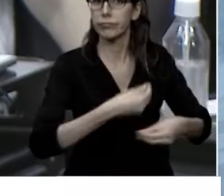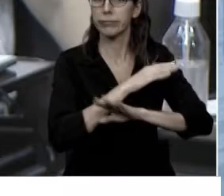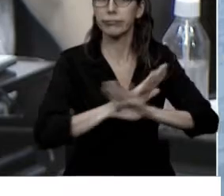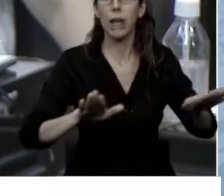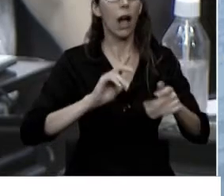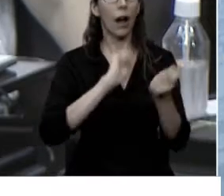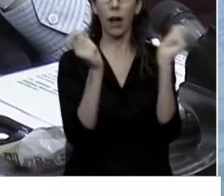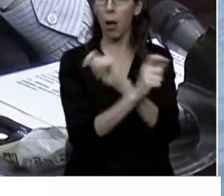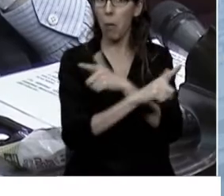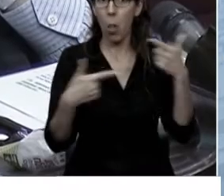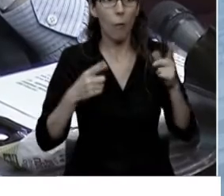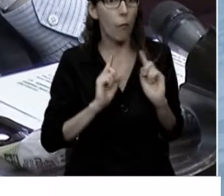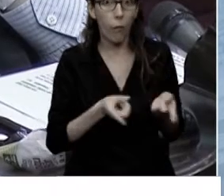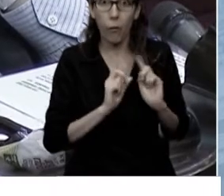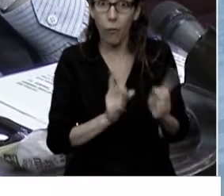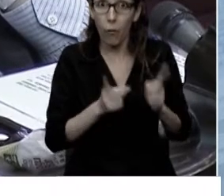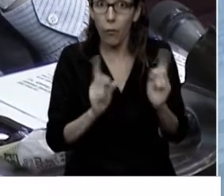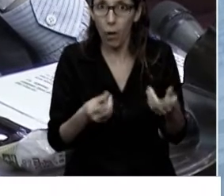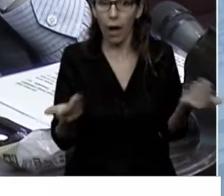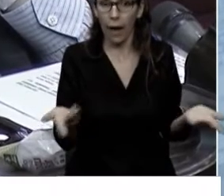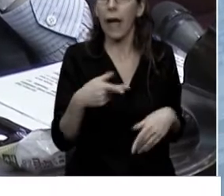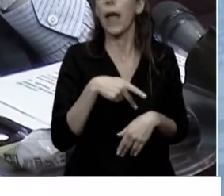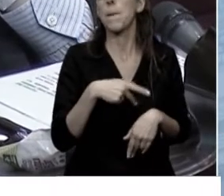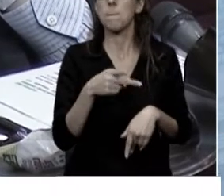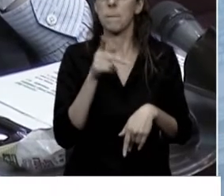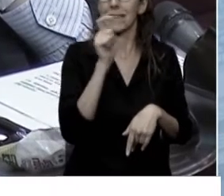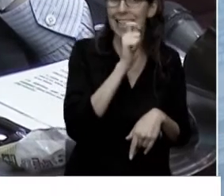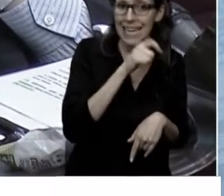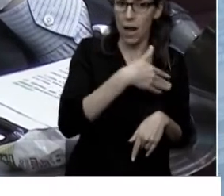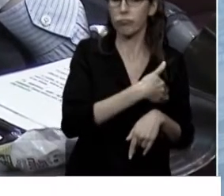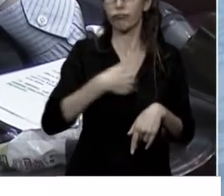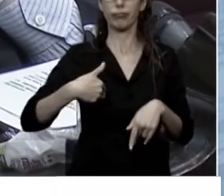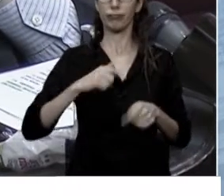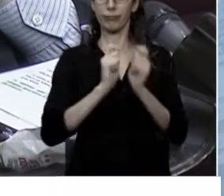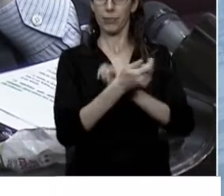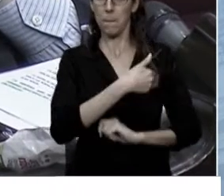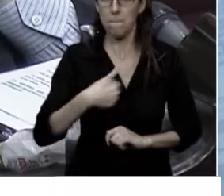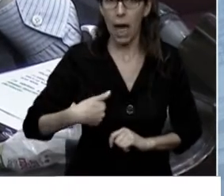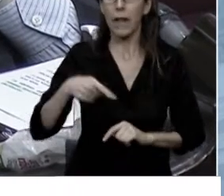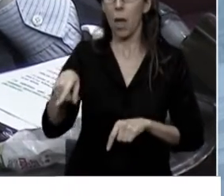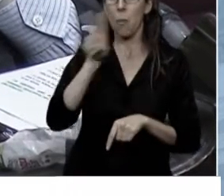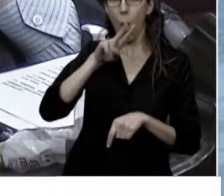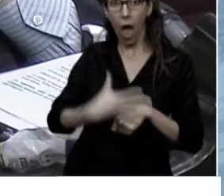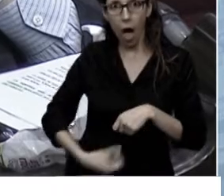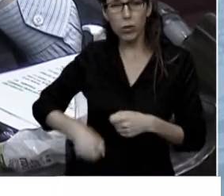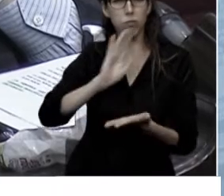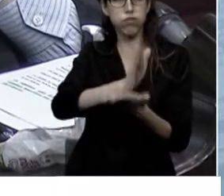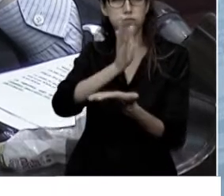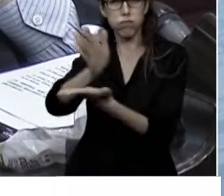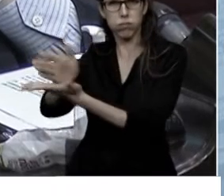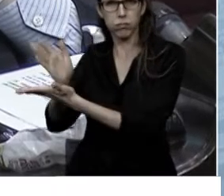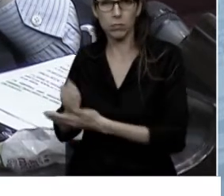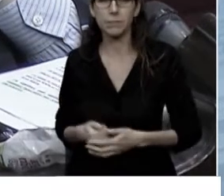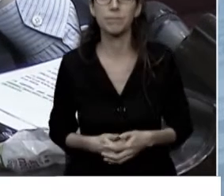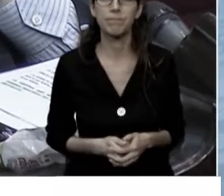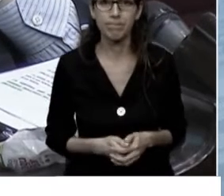nada, otra vez hay niñas, no madres embarazadas y más mujeres criminalizadas. Otra